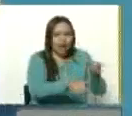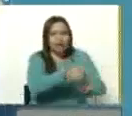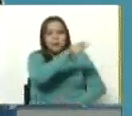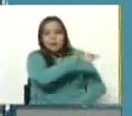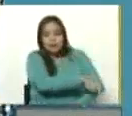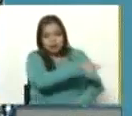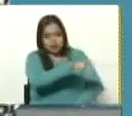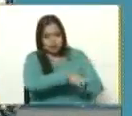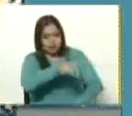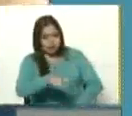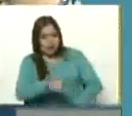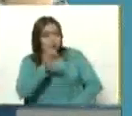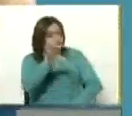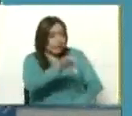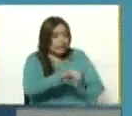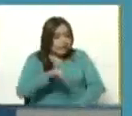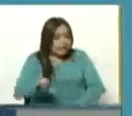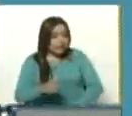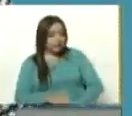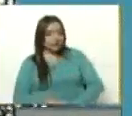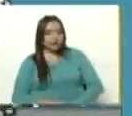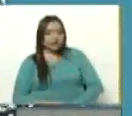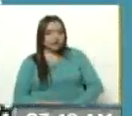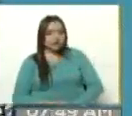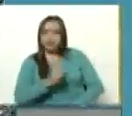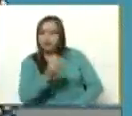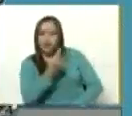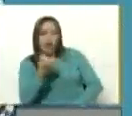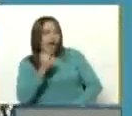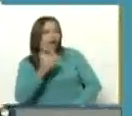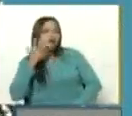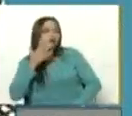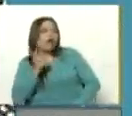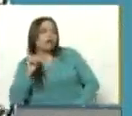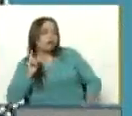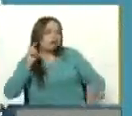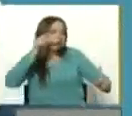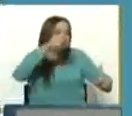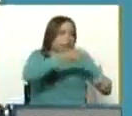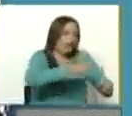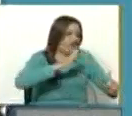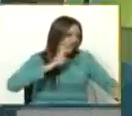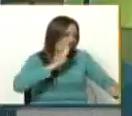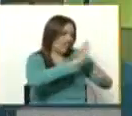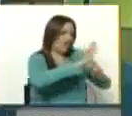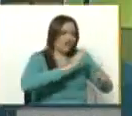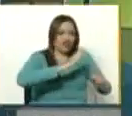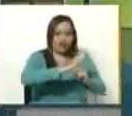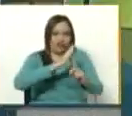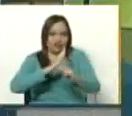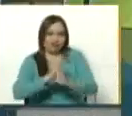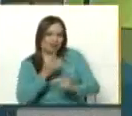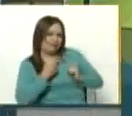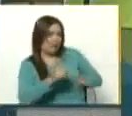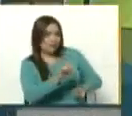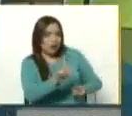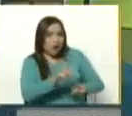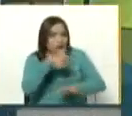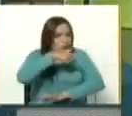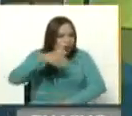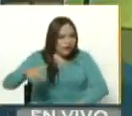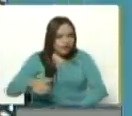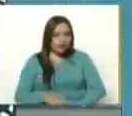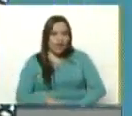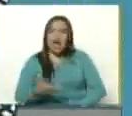personas en los países. O sea, que eso solo va a que son medidas personales.